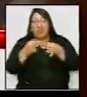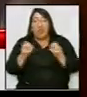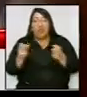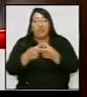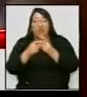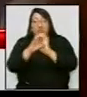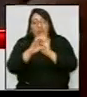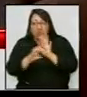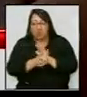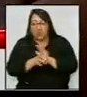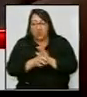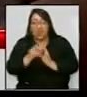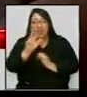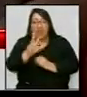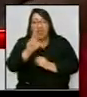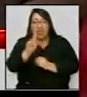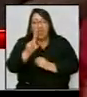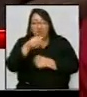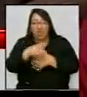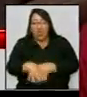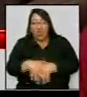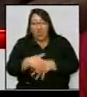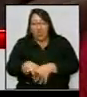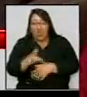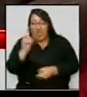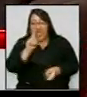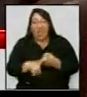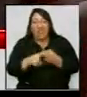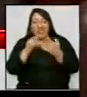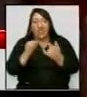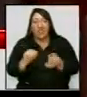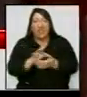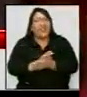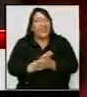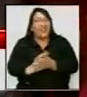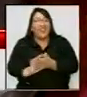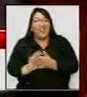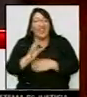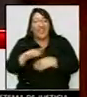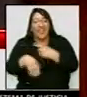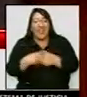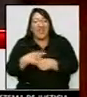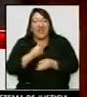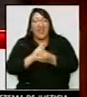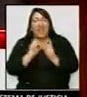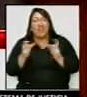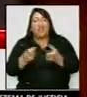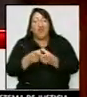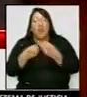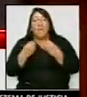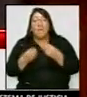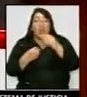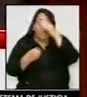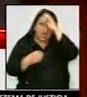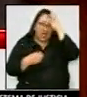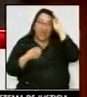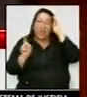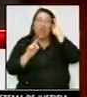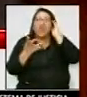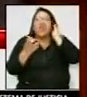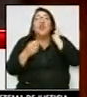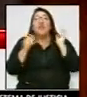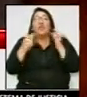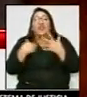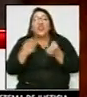de Constitución 31 de julio y no han querido reestructurar las comisiones. ¿Por qué, señor, no quiere? Porque